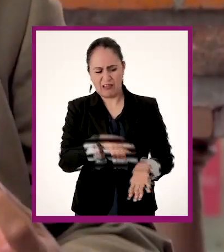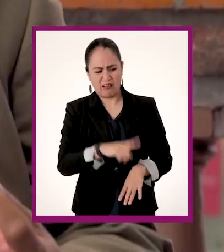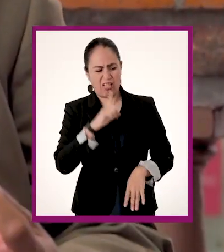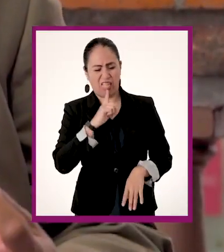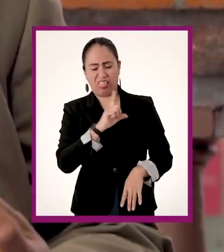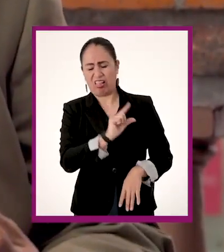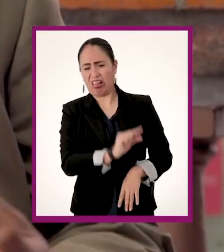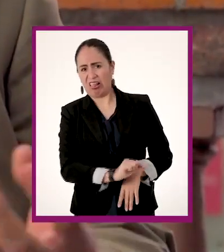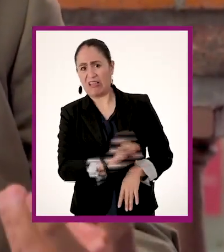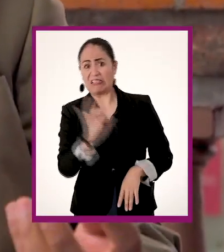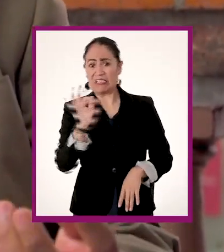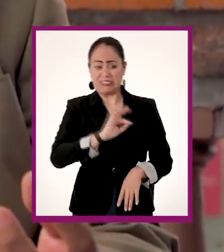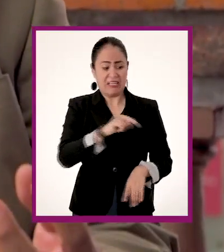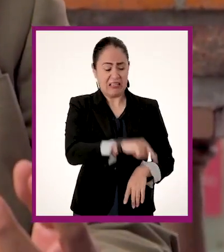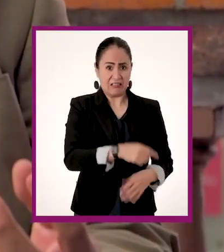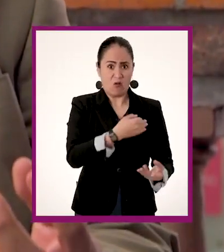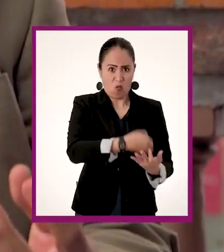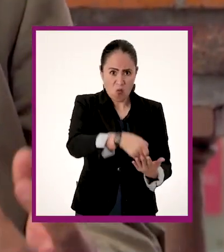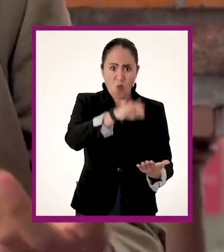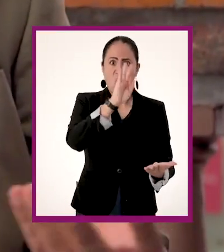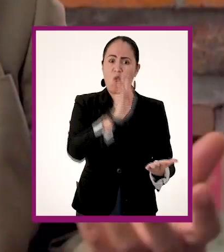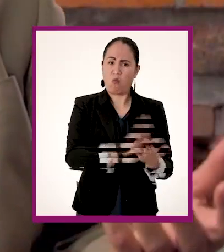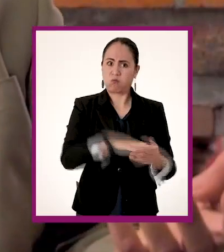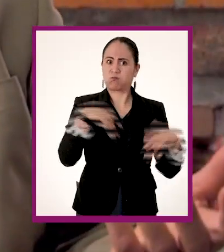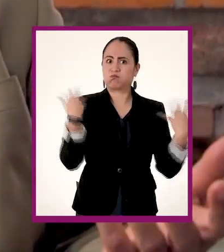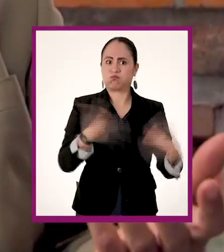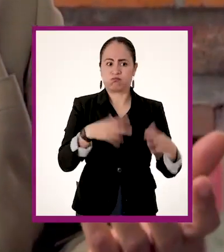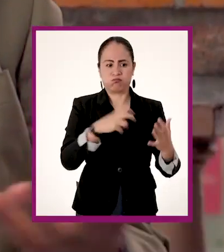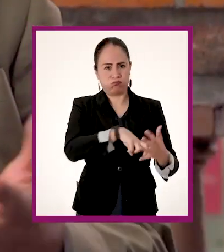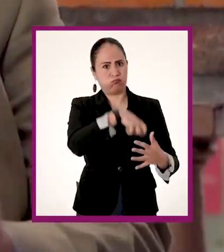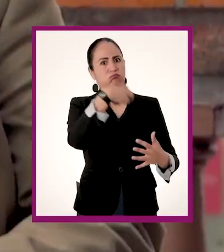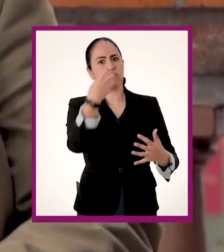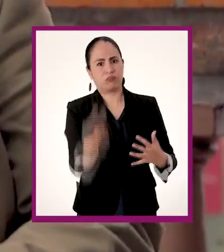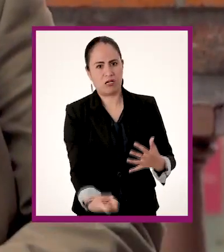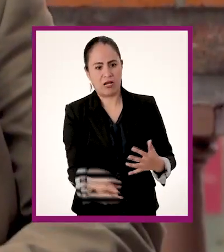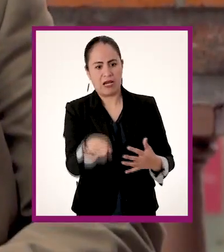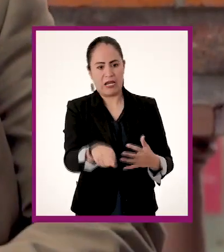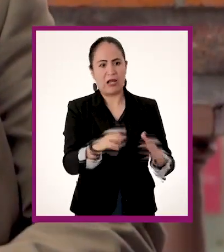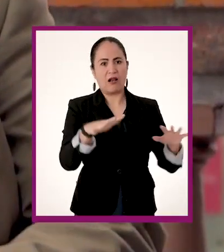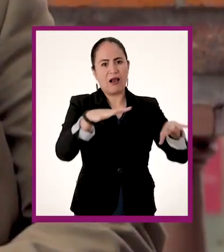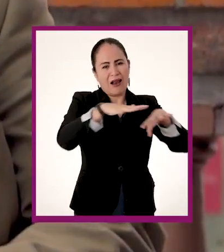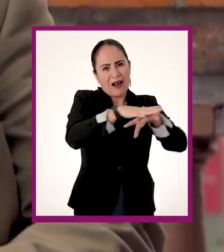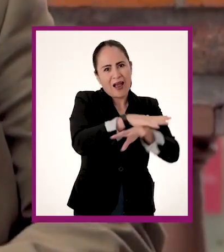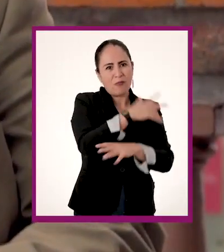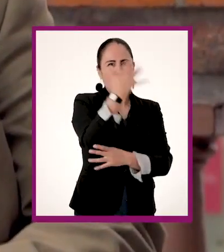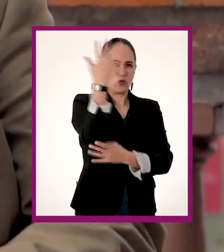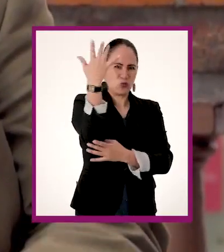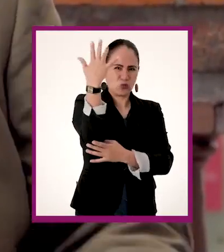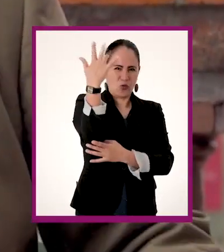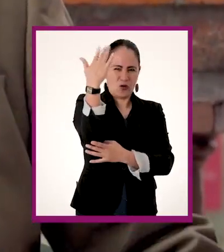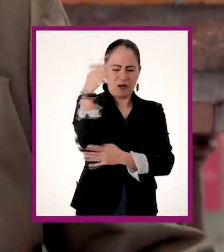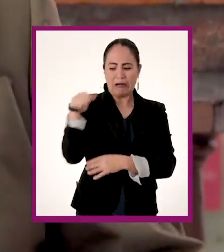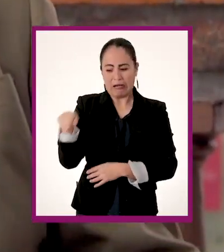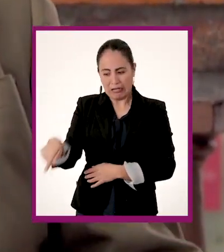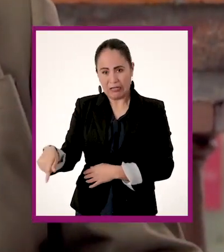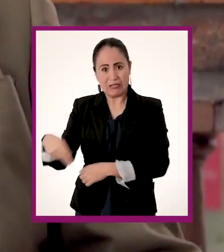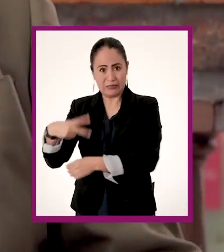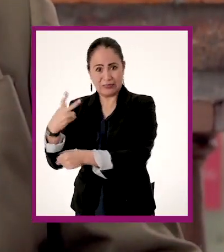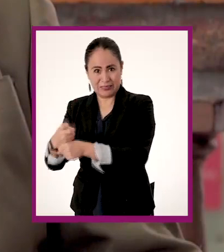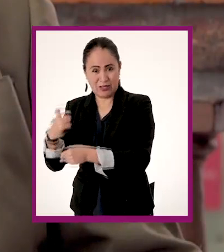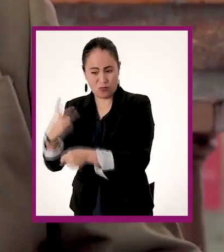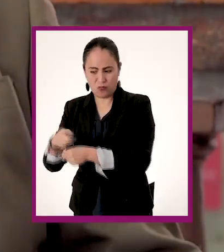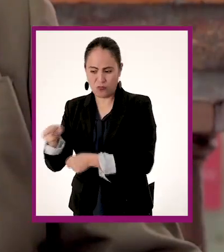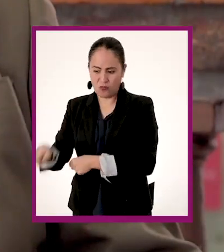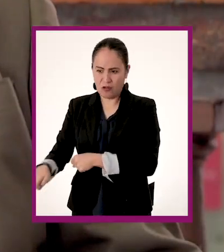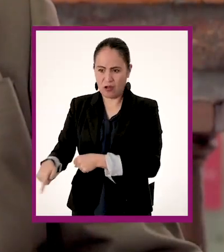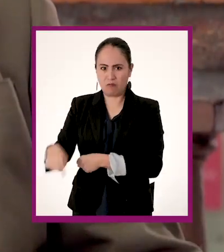pobre feíto. Y sin embargo, al que no le dábamos mucho valor, resulta ser el que se